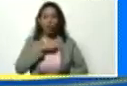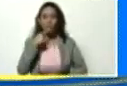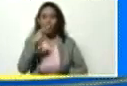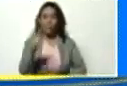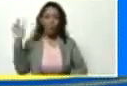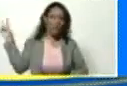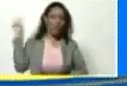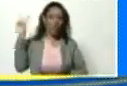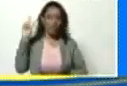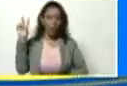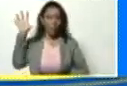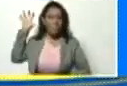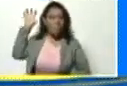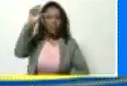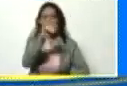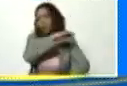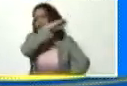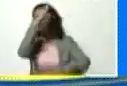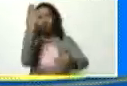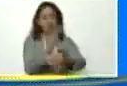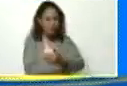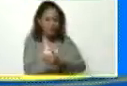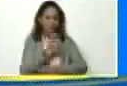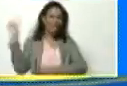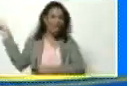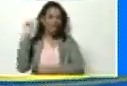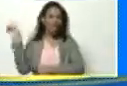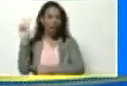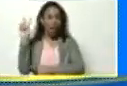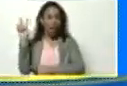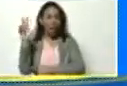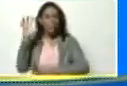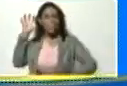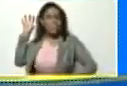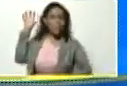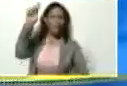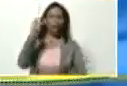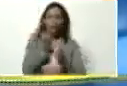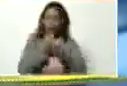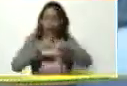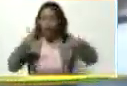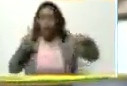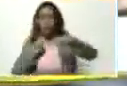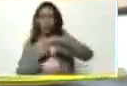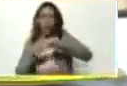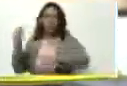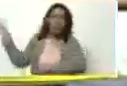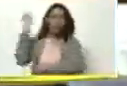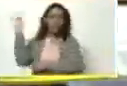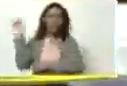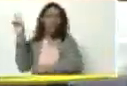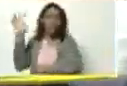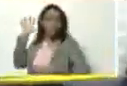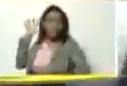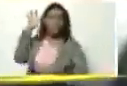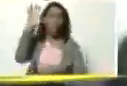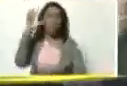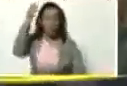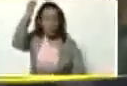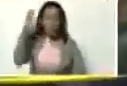Venezuela, patria potencia, Venezuela, patria próspera, Venezuela, patria